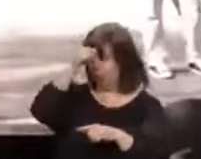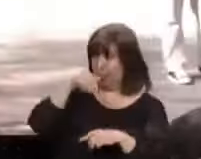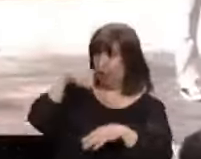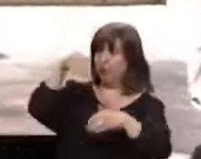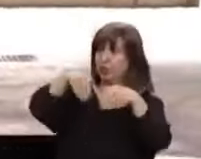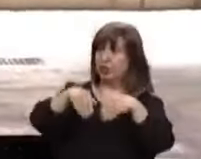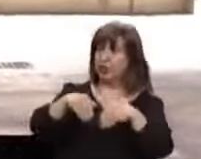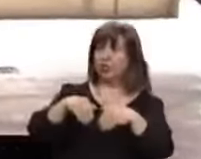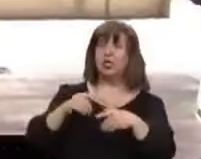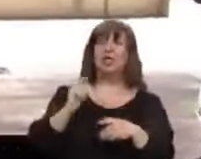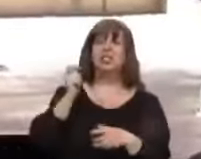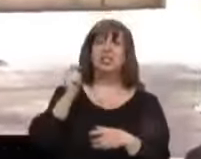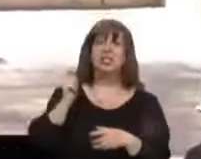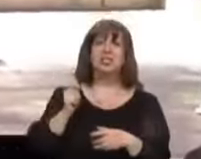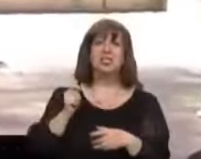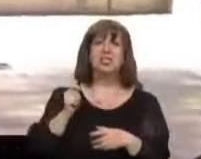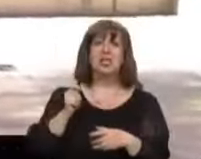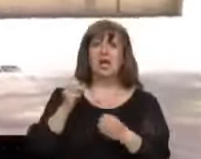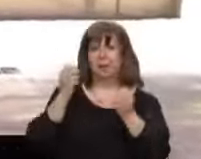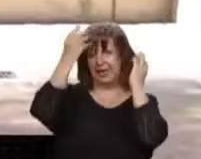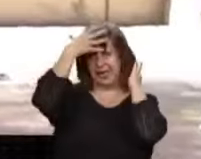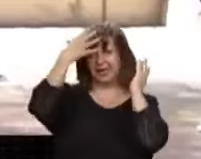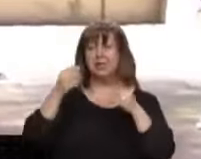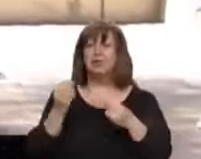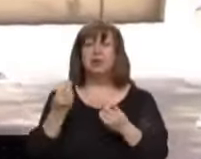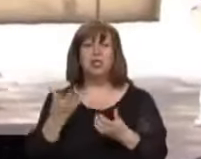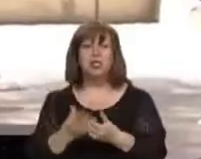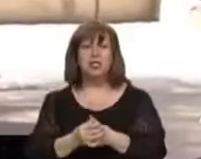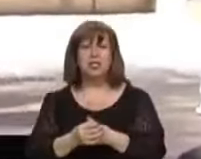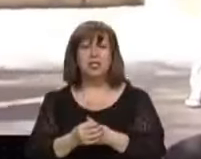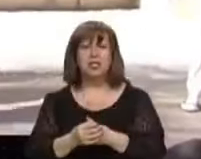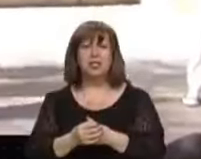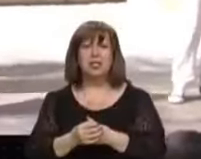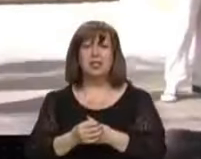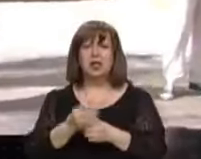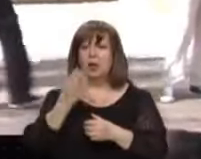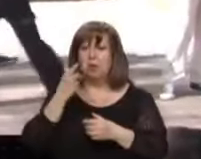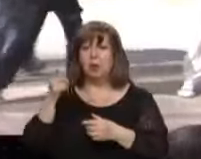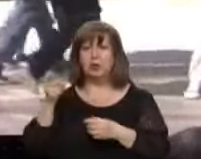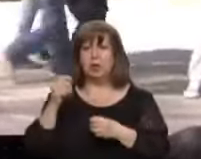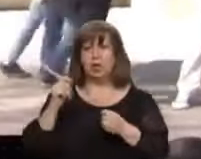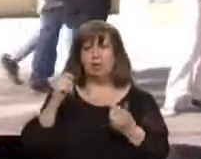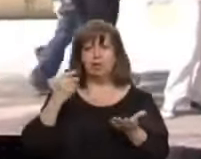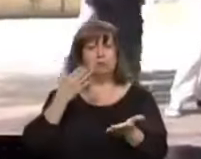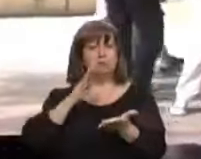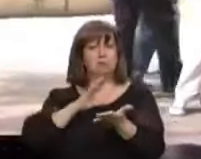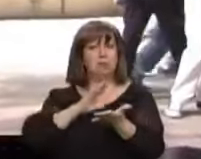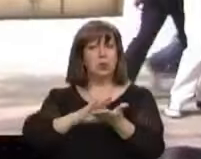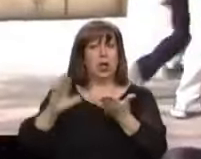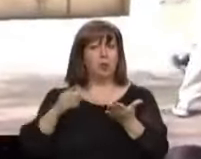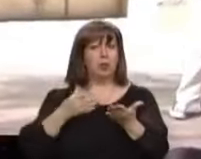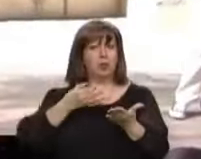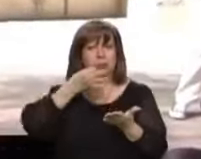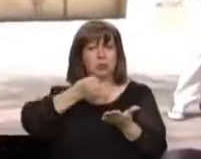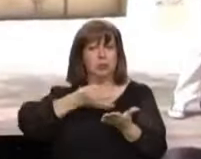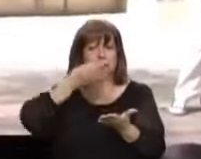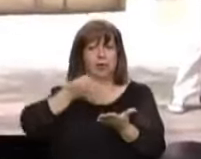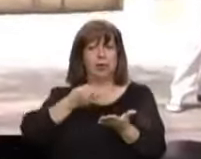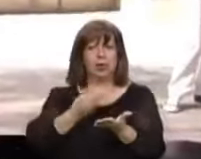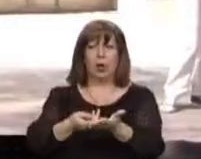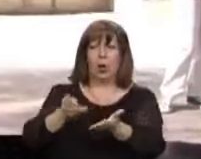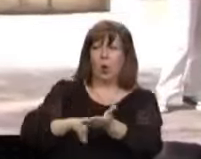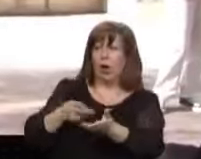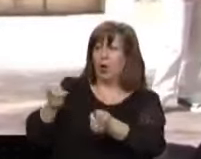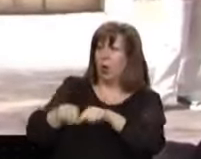Eh sí A quién a Javier Miley Por qué Y me parece que son innovadoras las propuestas que tiene y y sio repetir lo